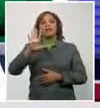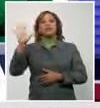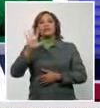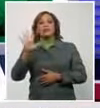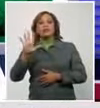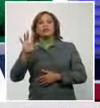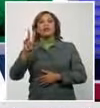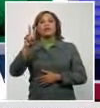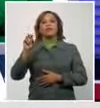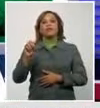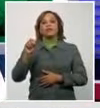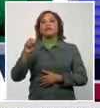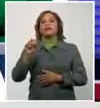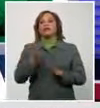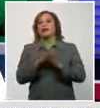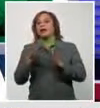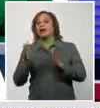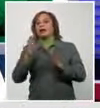20 a 39,